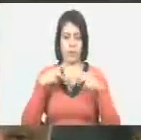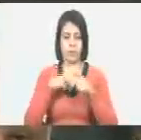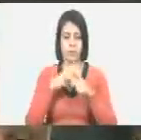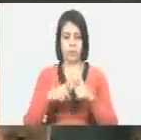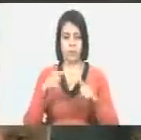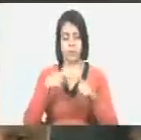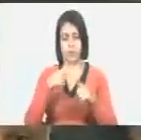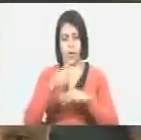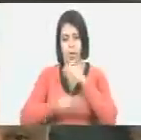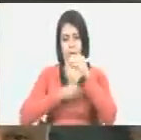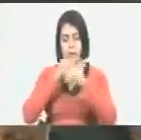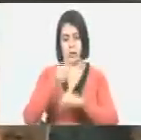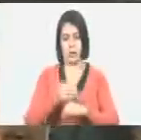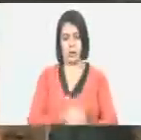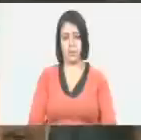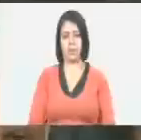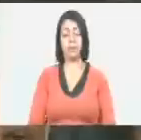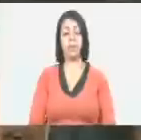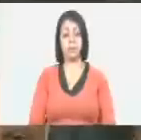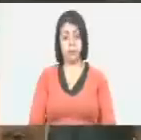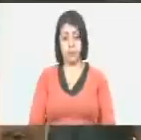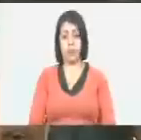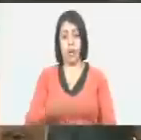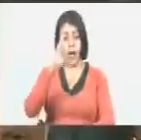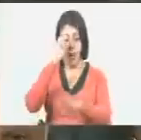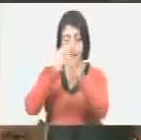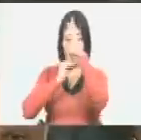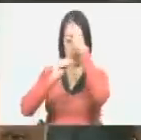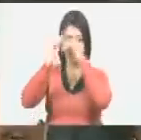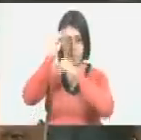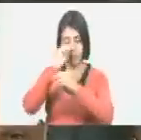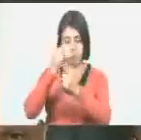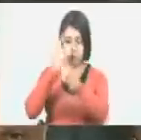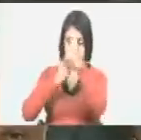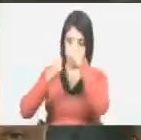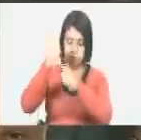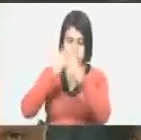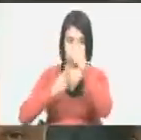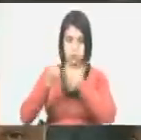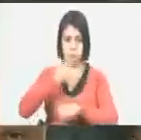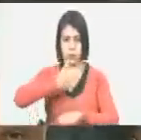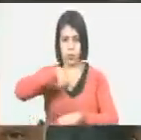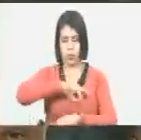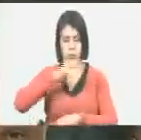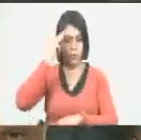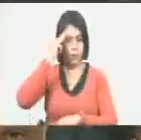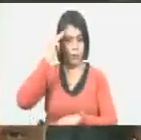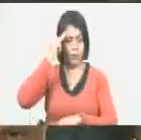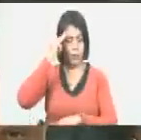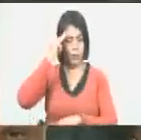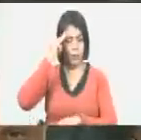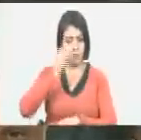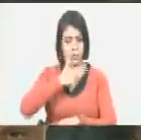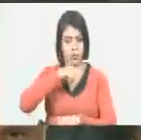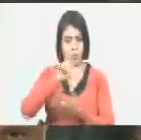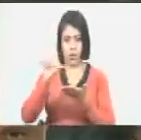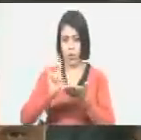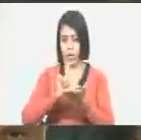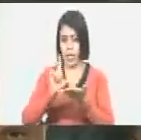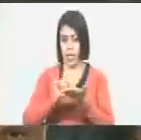lo que es la construcción de la transmisión del conocimiento y de la construcción de nuestra memoria. Es en nuestros